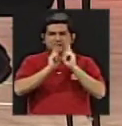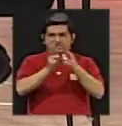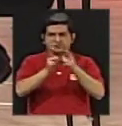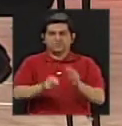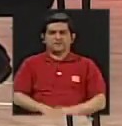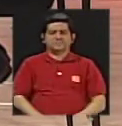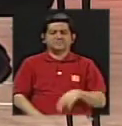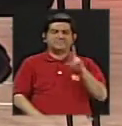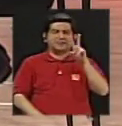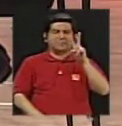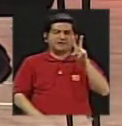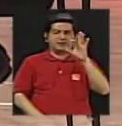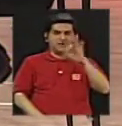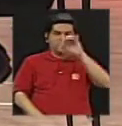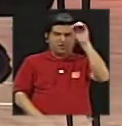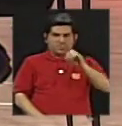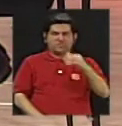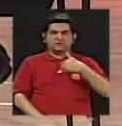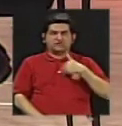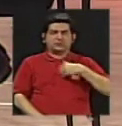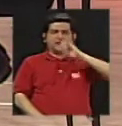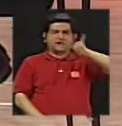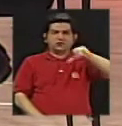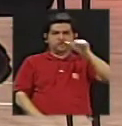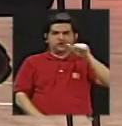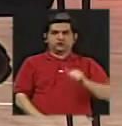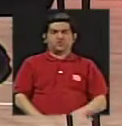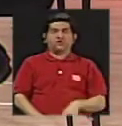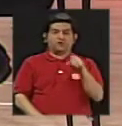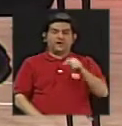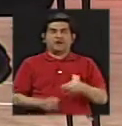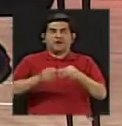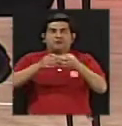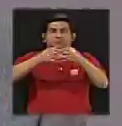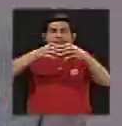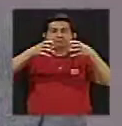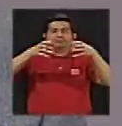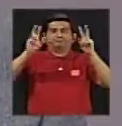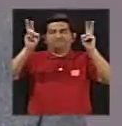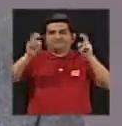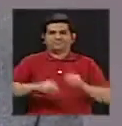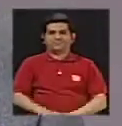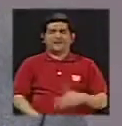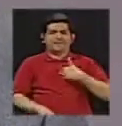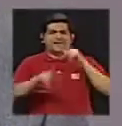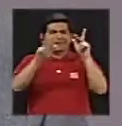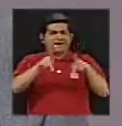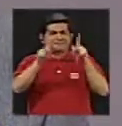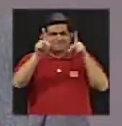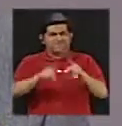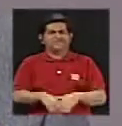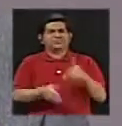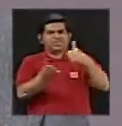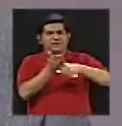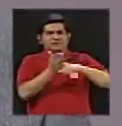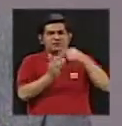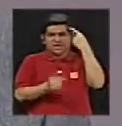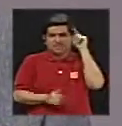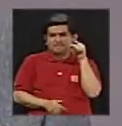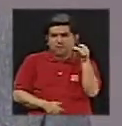que ese 29% que sacó Johnny Araya estaba inflado, porque ahí había gente que estaba votando por